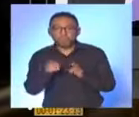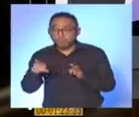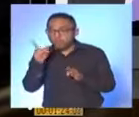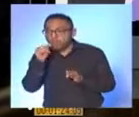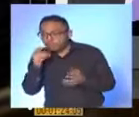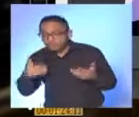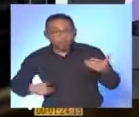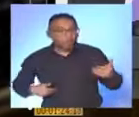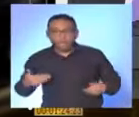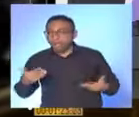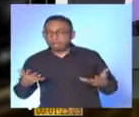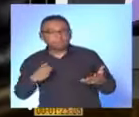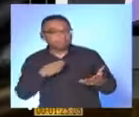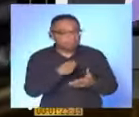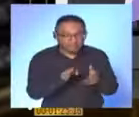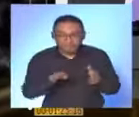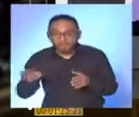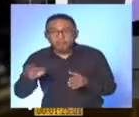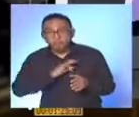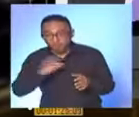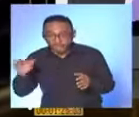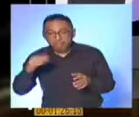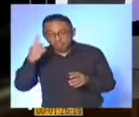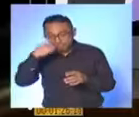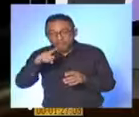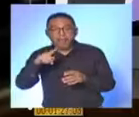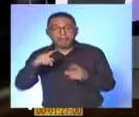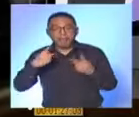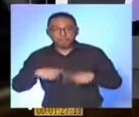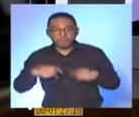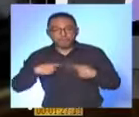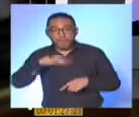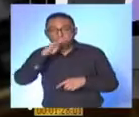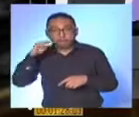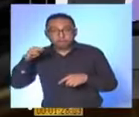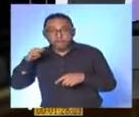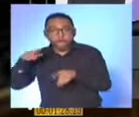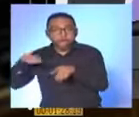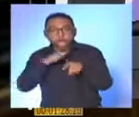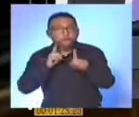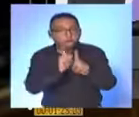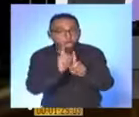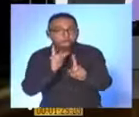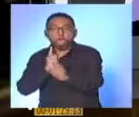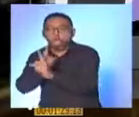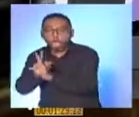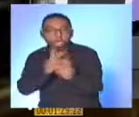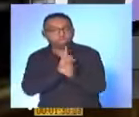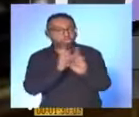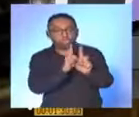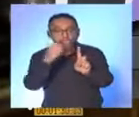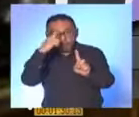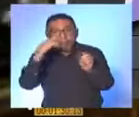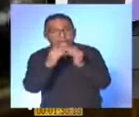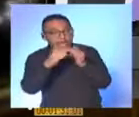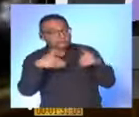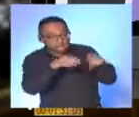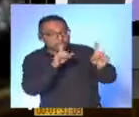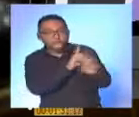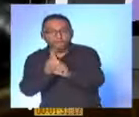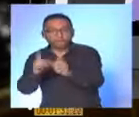seguridad pretender que van a andar correteando a cada michoacano o michoacana para meterlo a su casa. Eso es